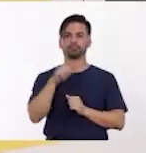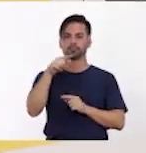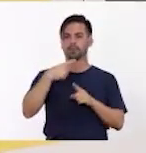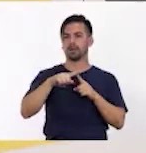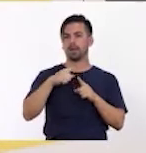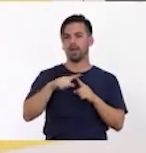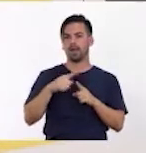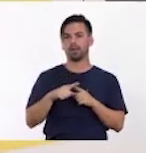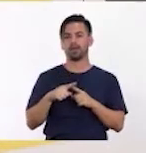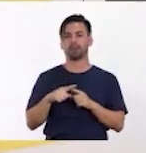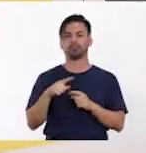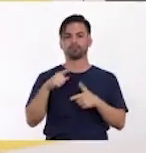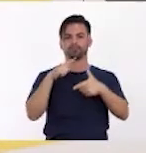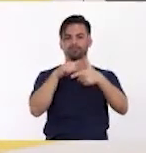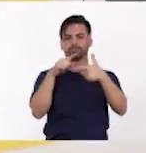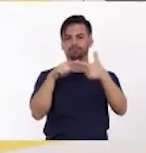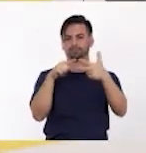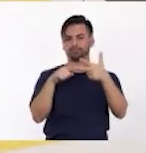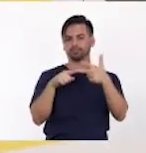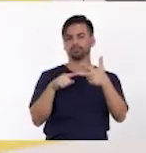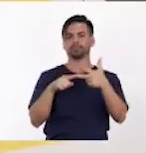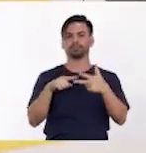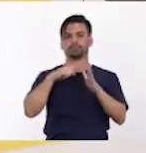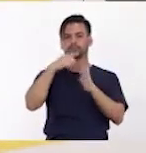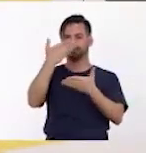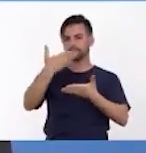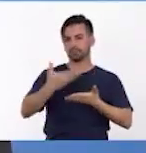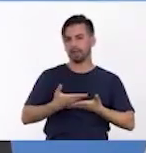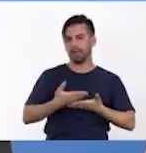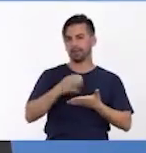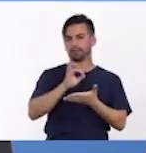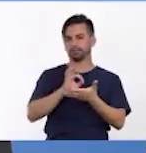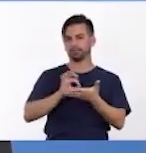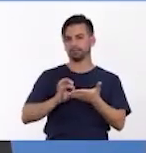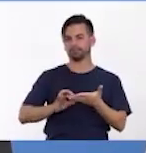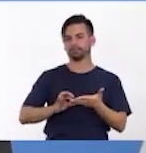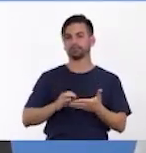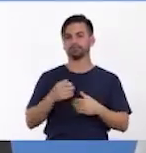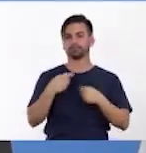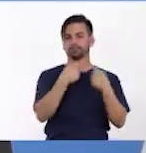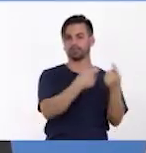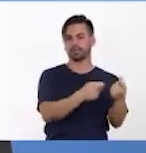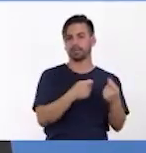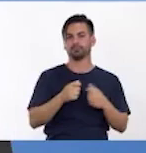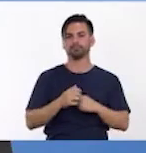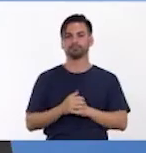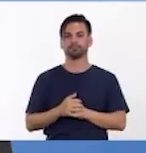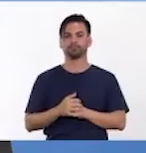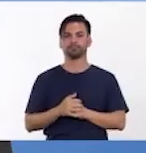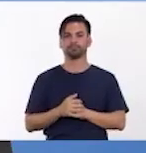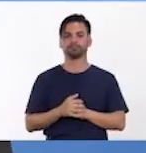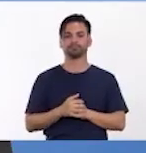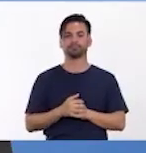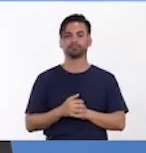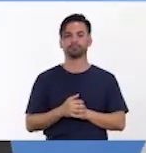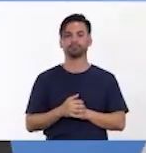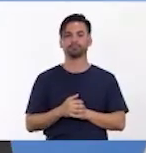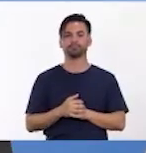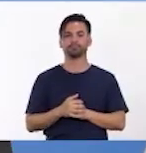3 áreas de contaminación en nuestros trabajos prácticos. Hay un proceso dañino que se llama